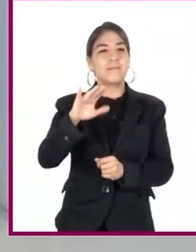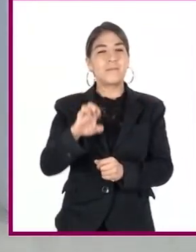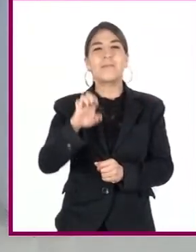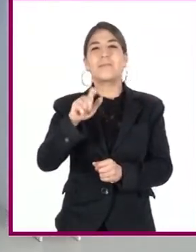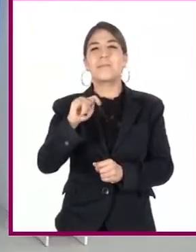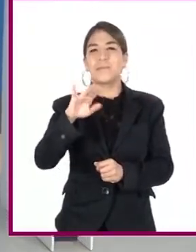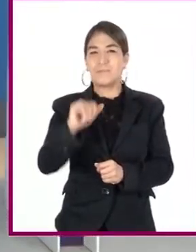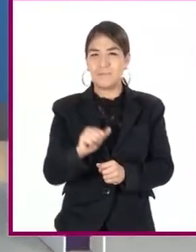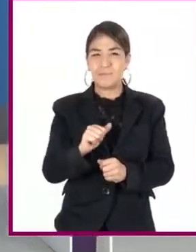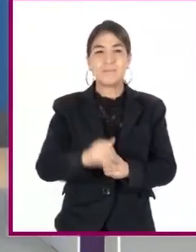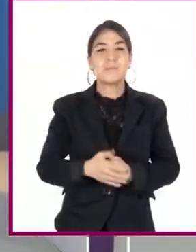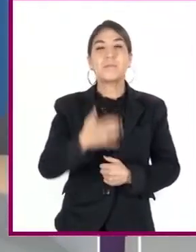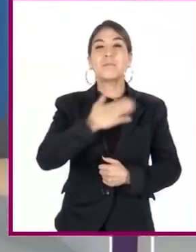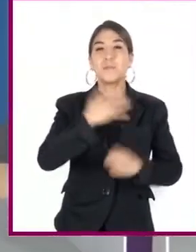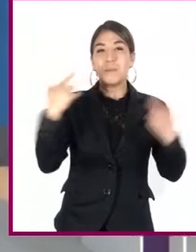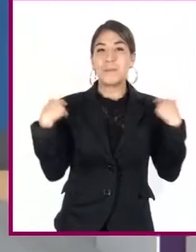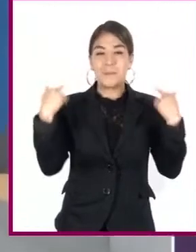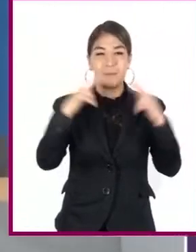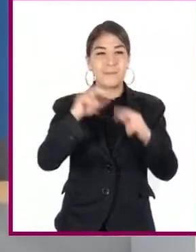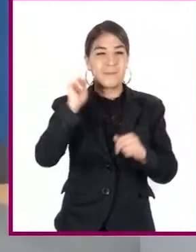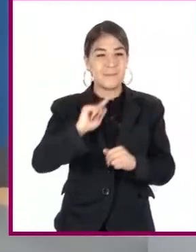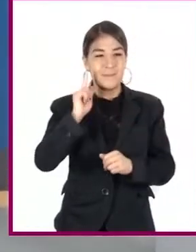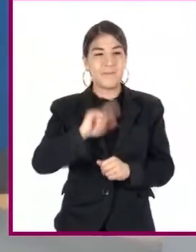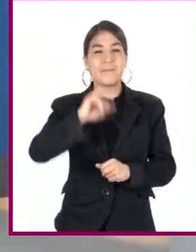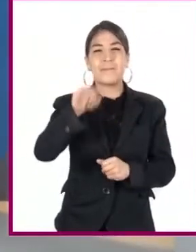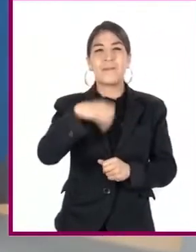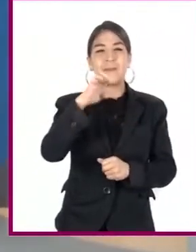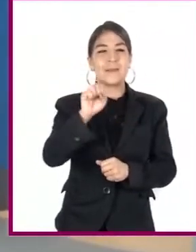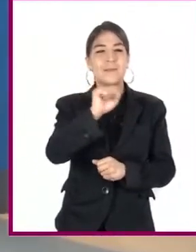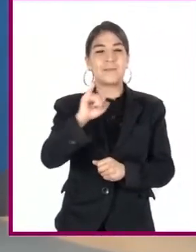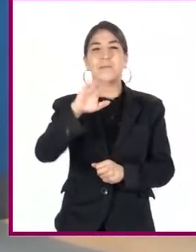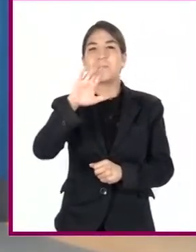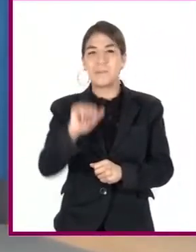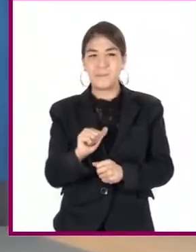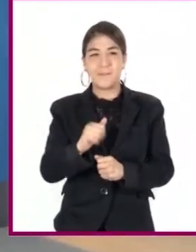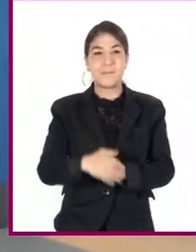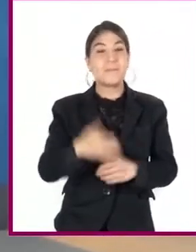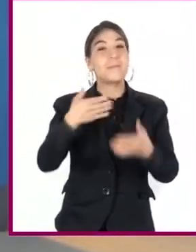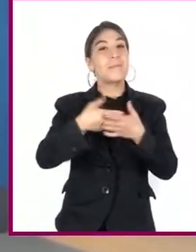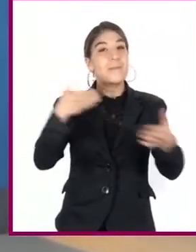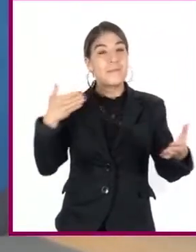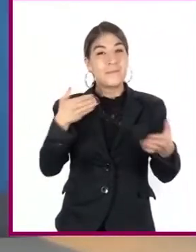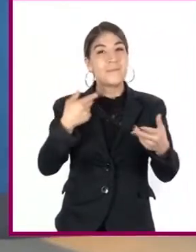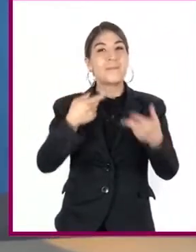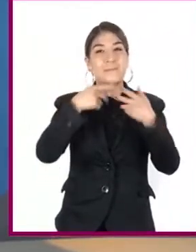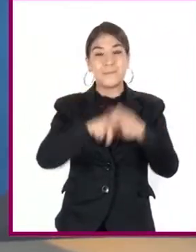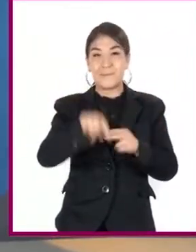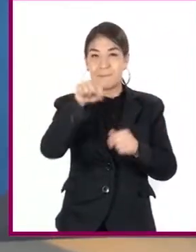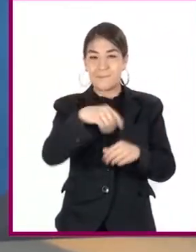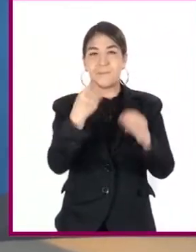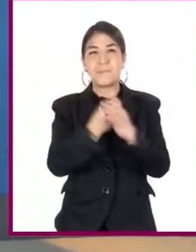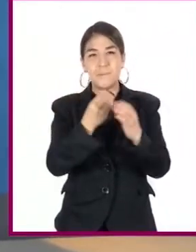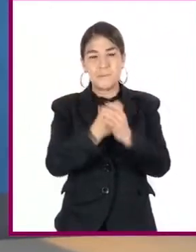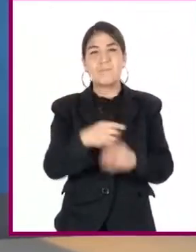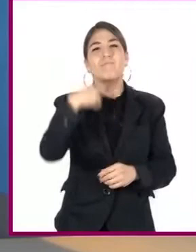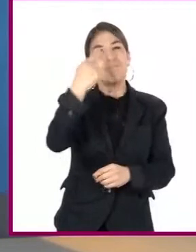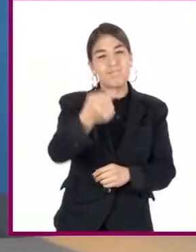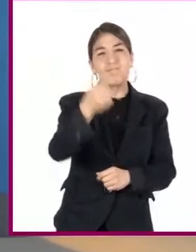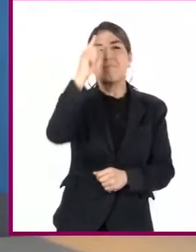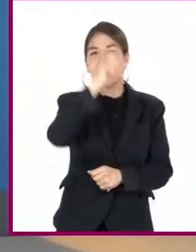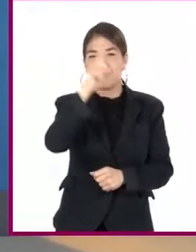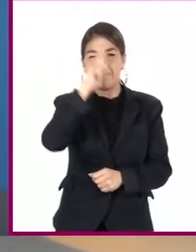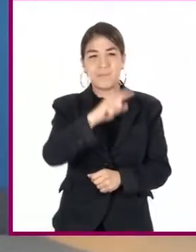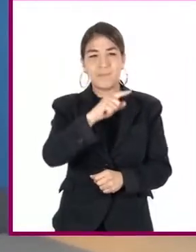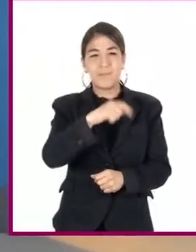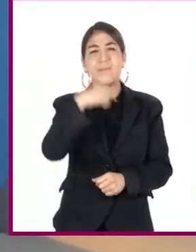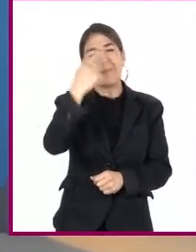Ética. Yo soy la maestra Jessica Guadalupe Gutiérrez Juárez. Antes de iniciar, quiero comentarles que estaremos acompañadas